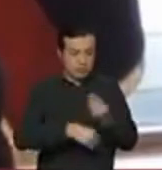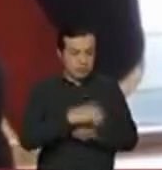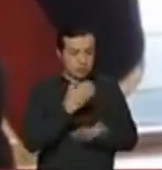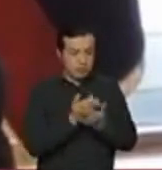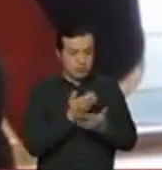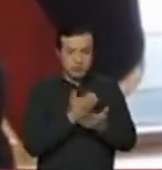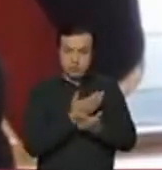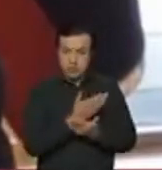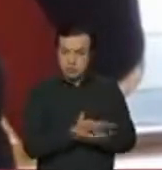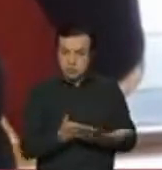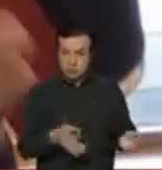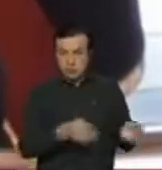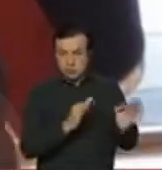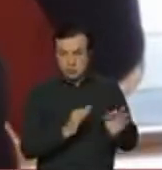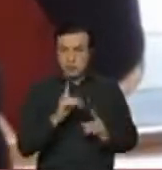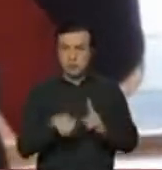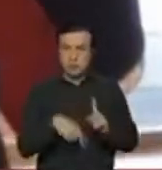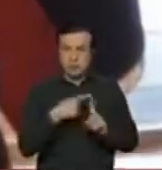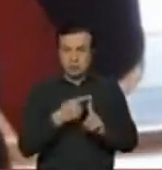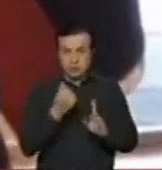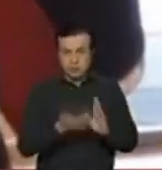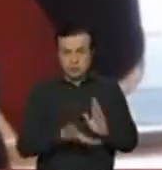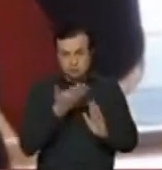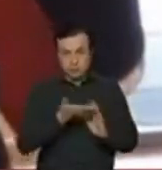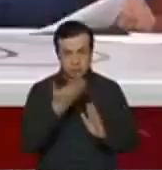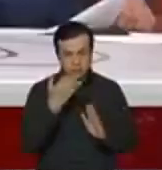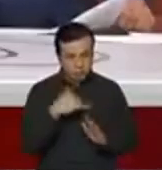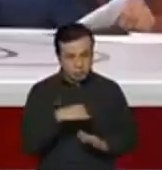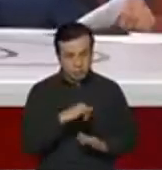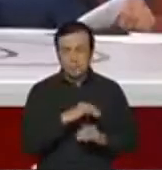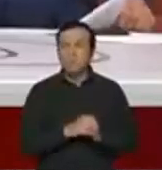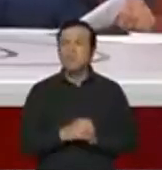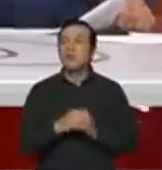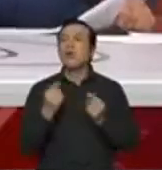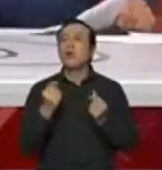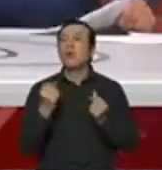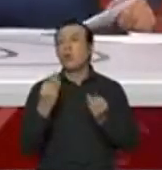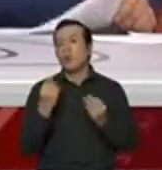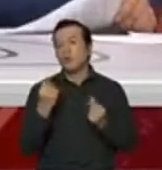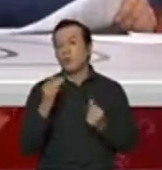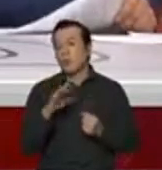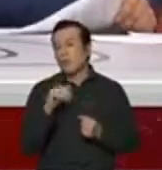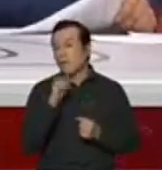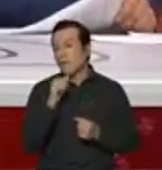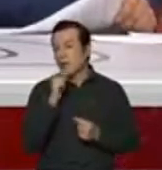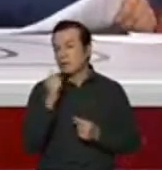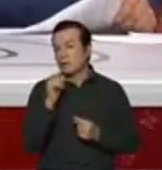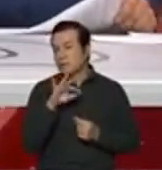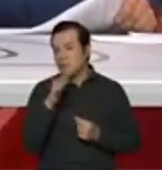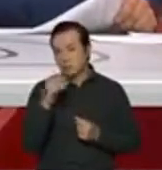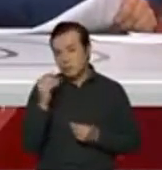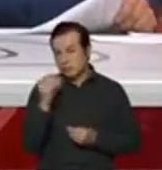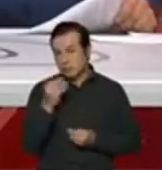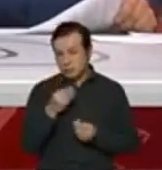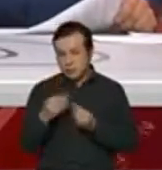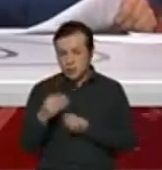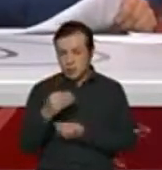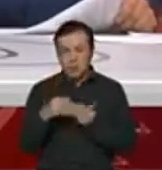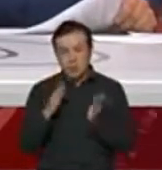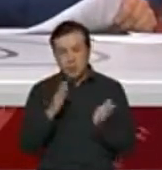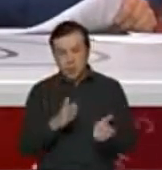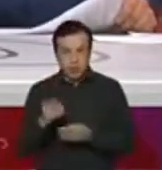economía. Economista. Generando los beneficios. Te comenté. Economista, ¿cuántos recursos aproximadamente tendría destinado o